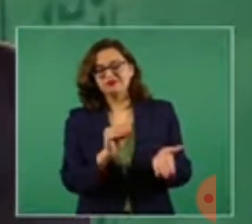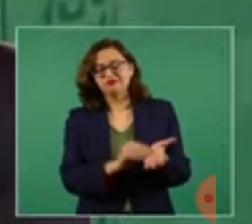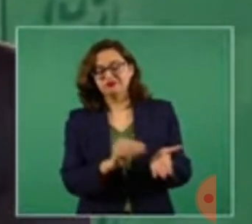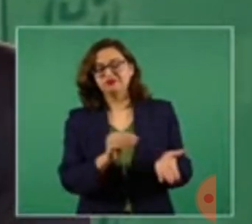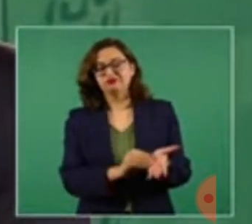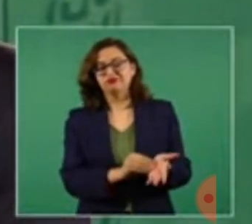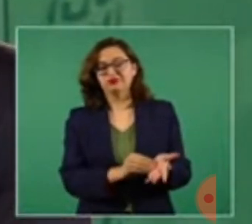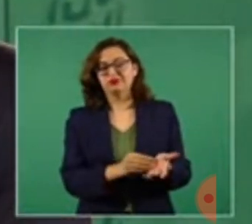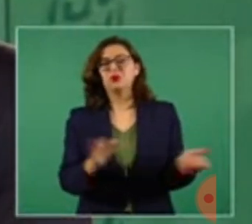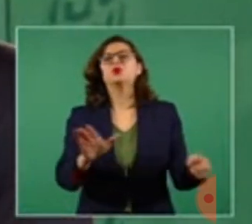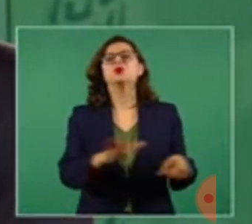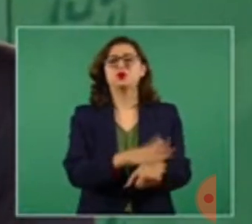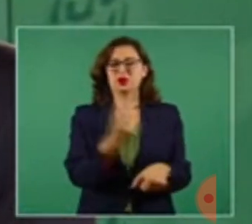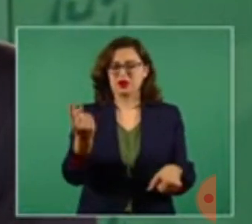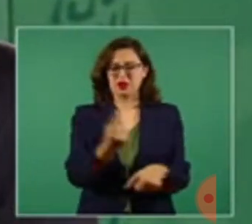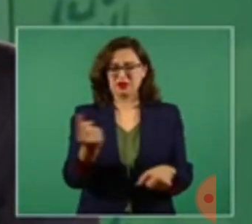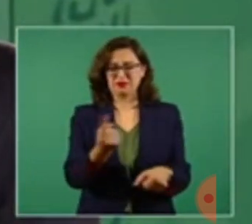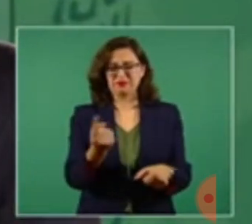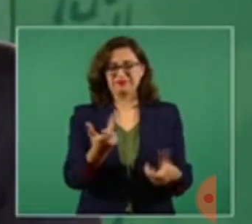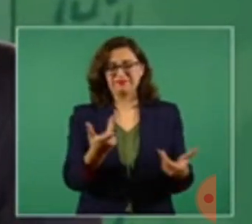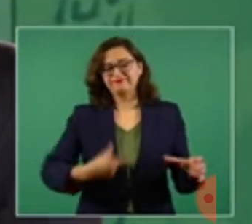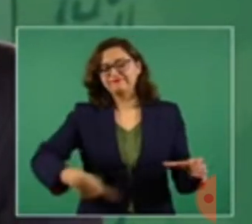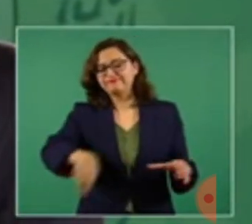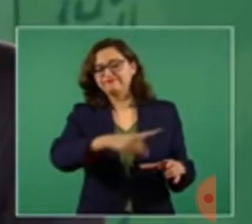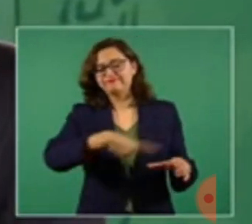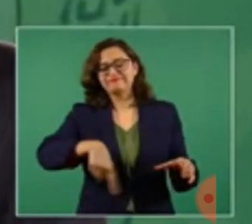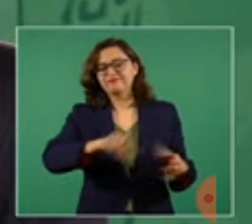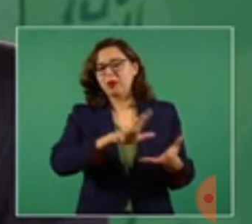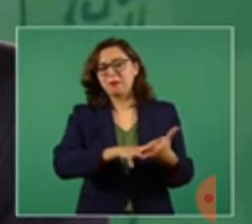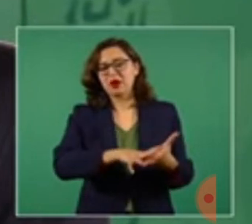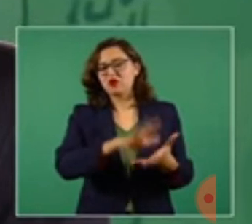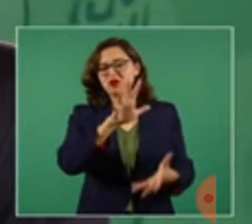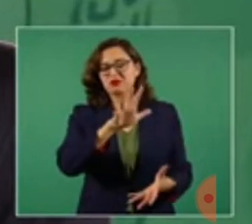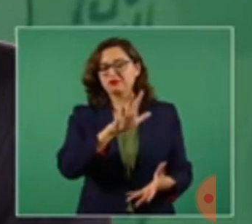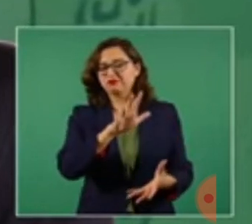mayoría no